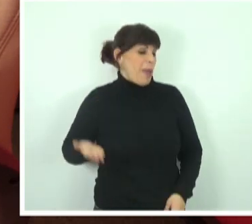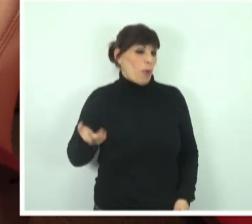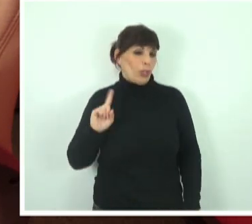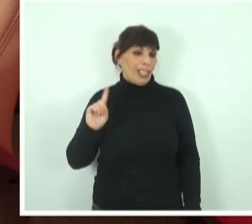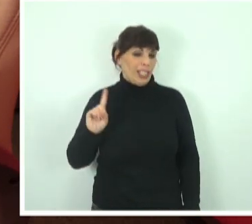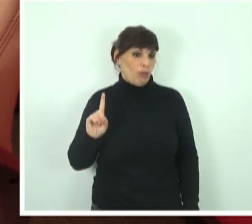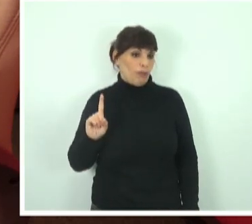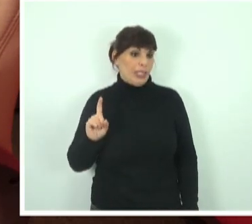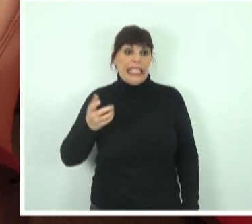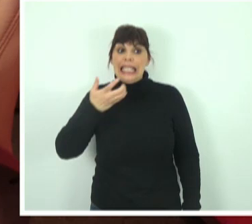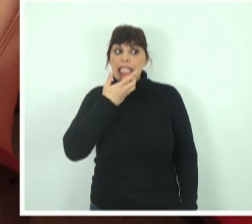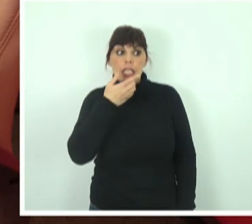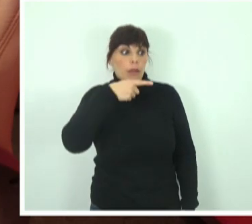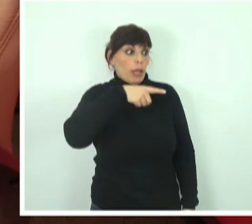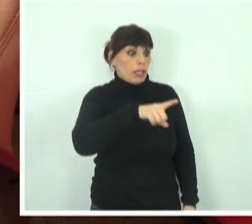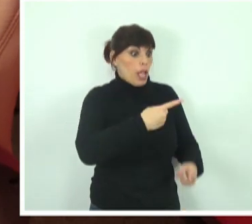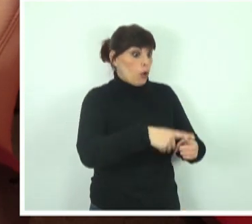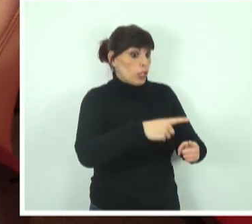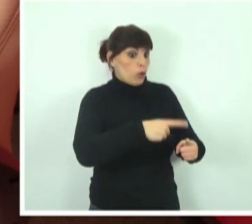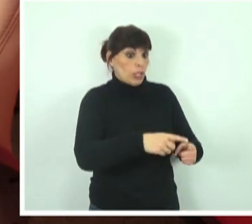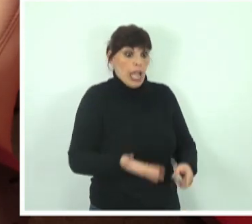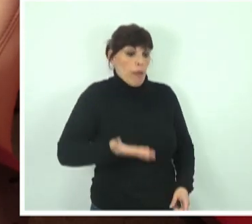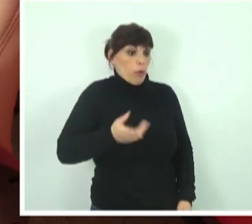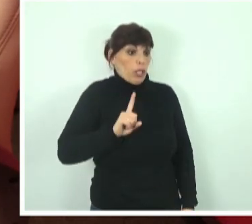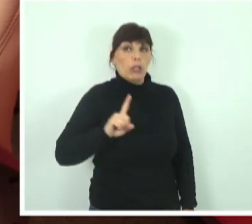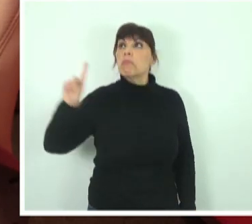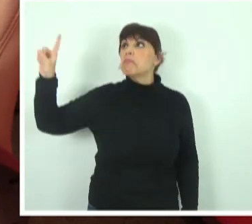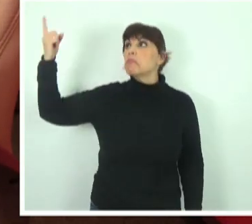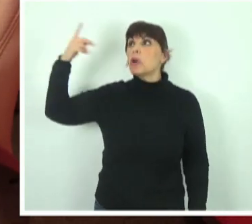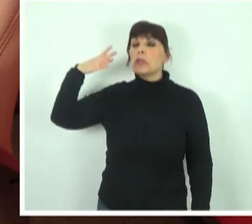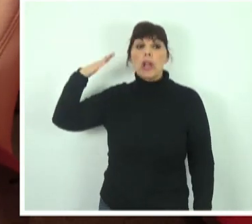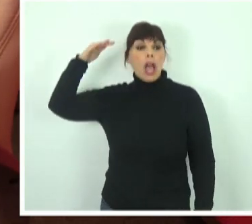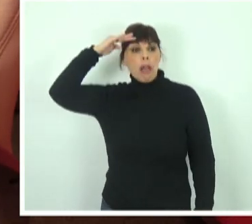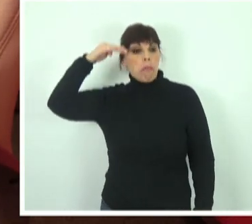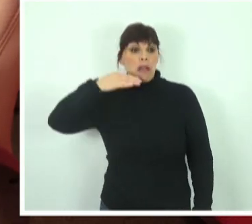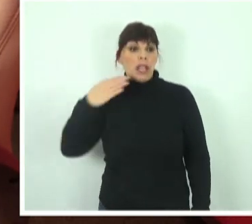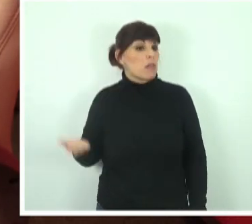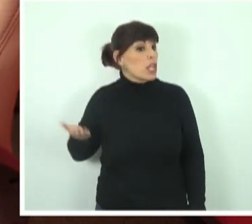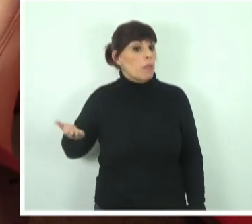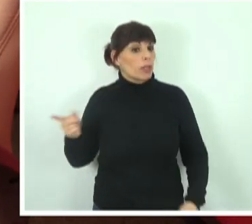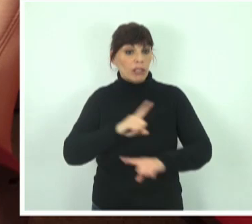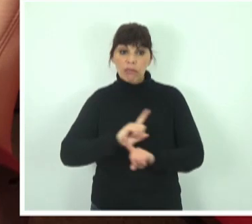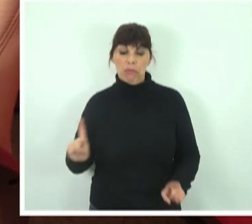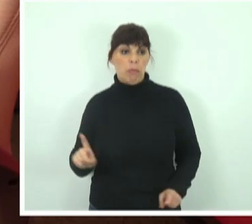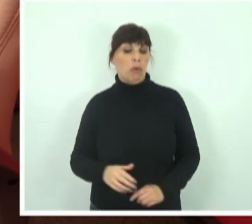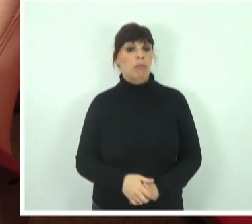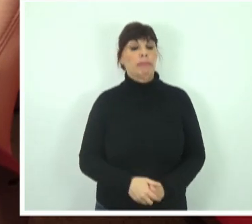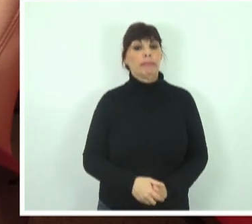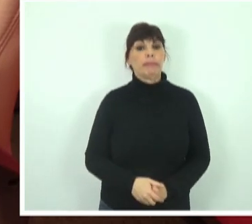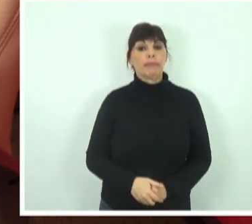iba a ser importante para Él? Lo que se pide se tiene que buscar. Lo dice también